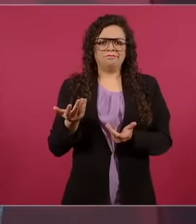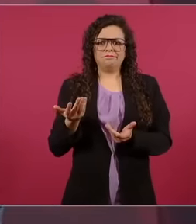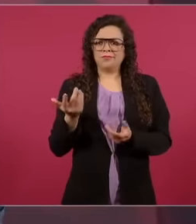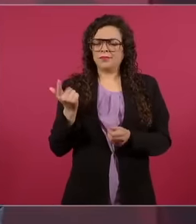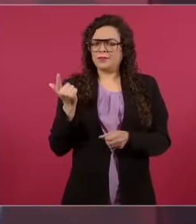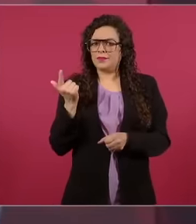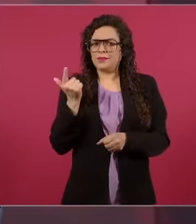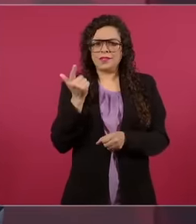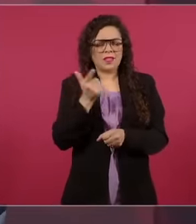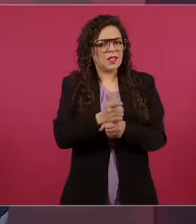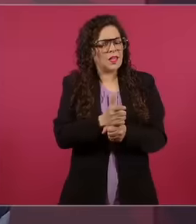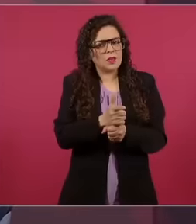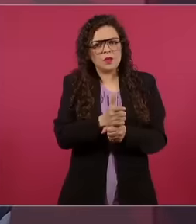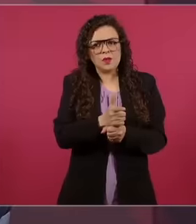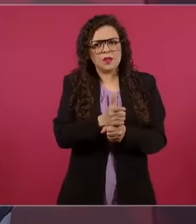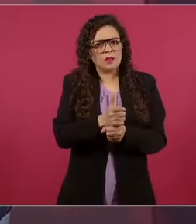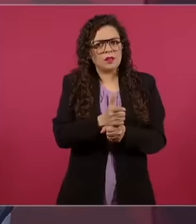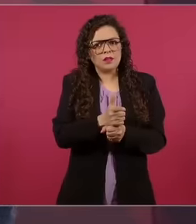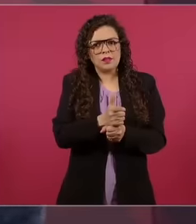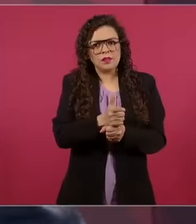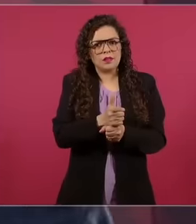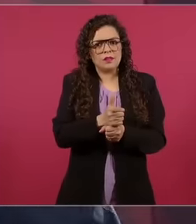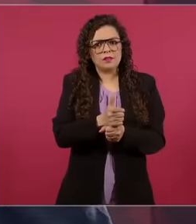por muy